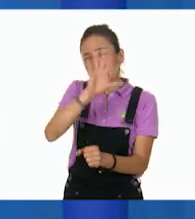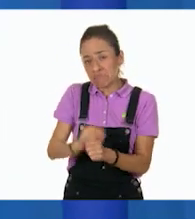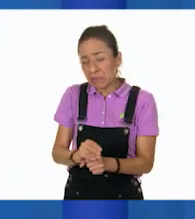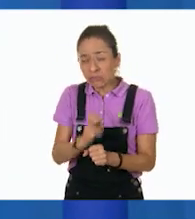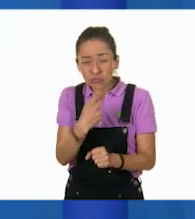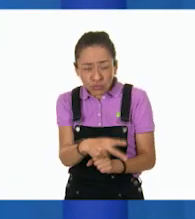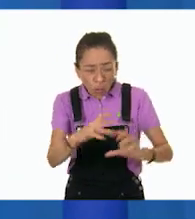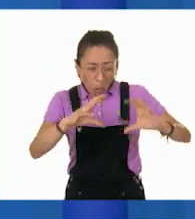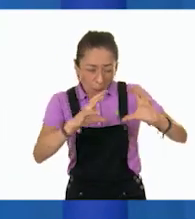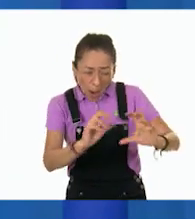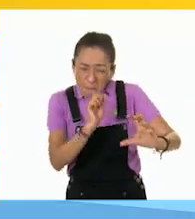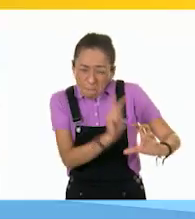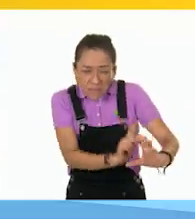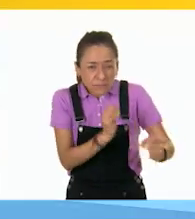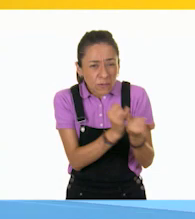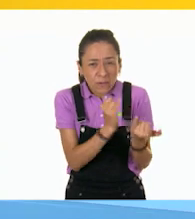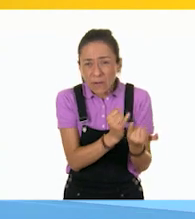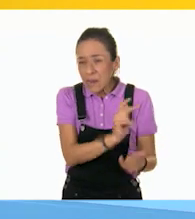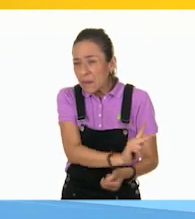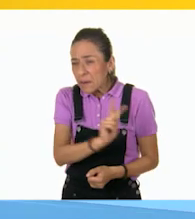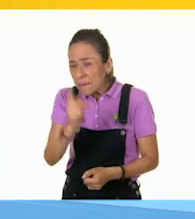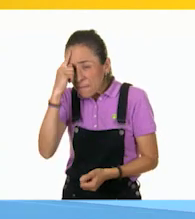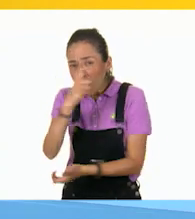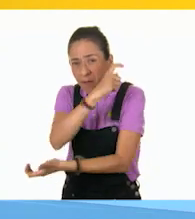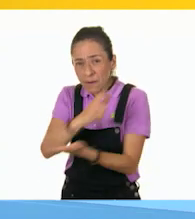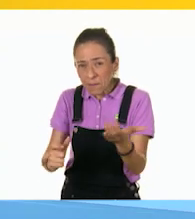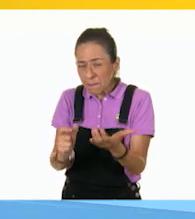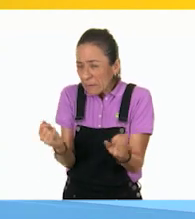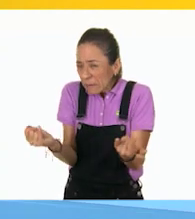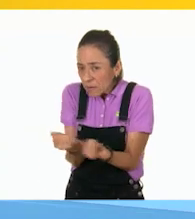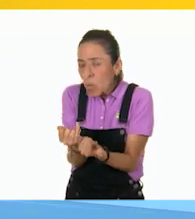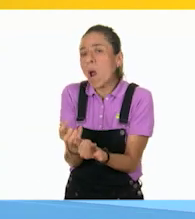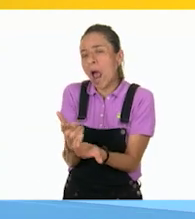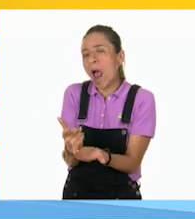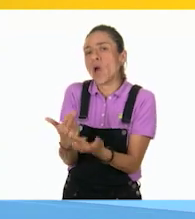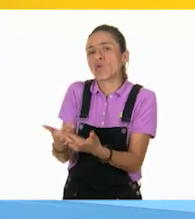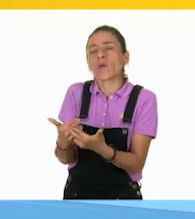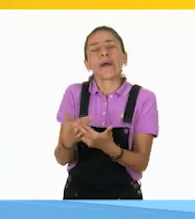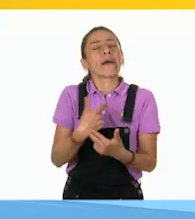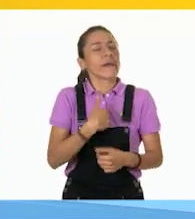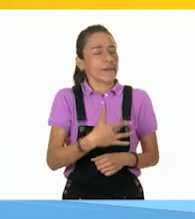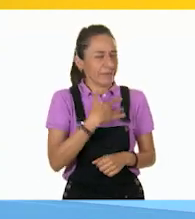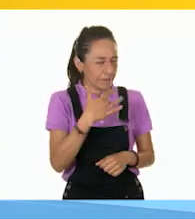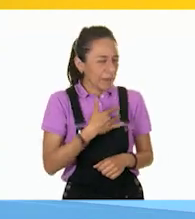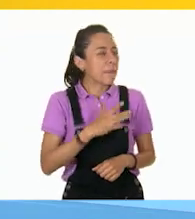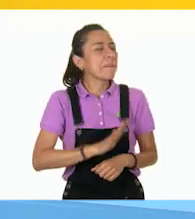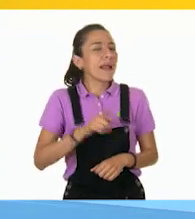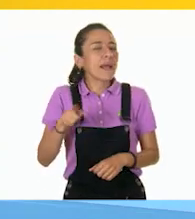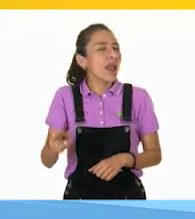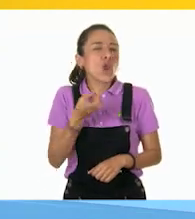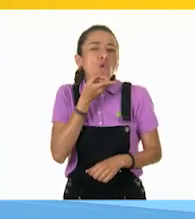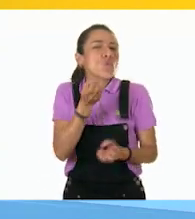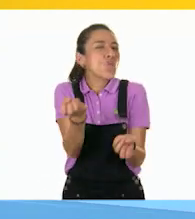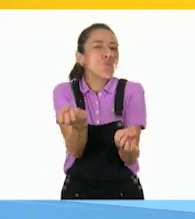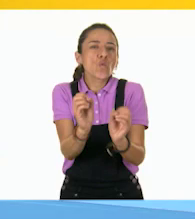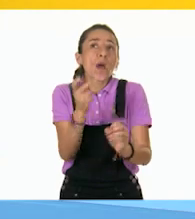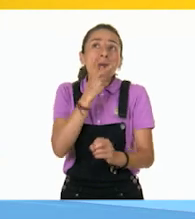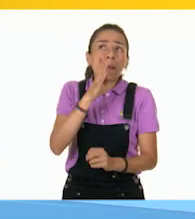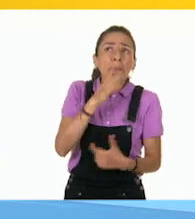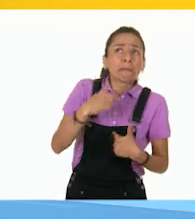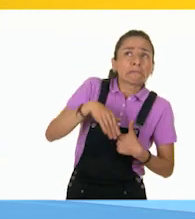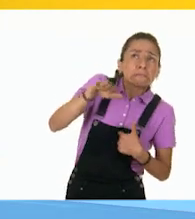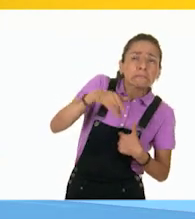tenía, identiquito. Qué bien. Supongo que no les dijo a sus papás que había perdido su balón y por eso